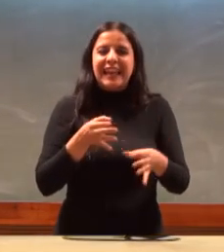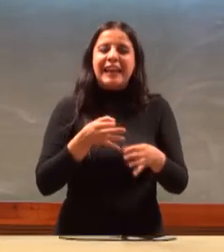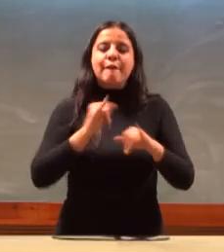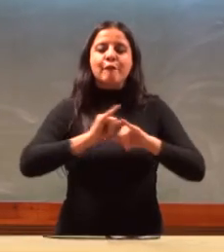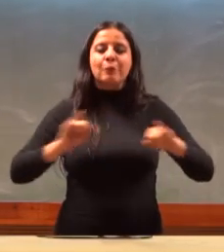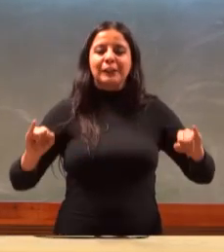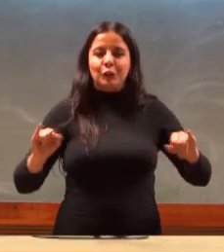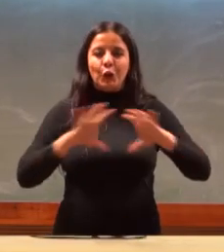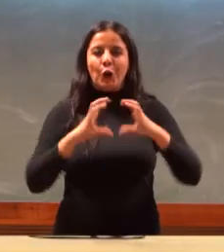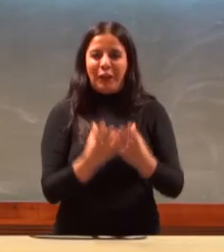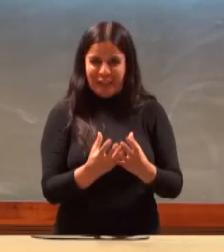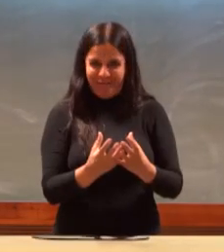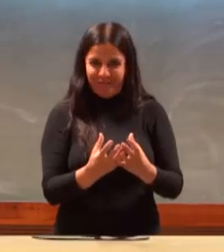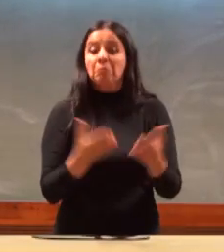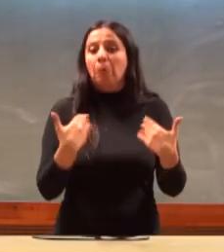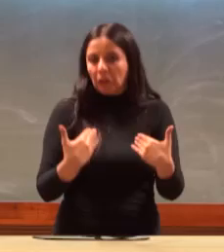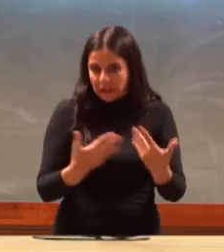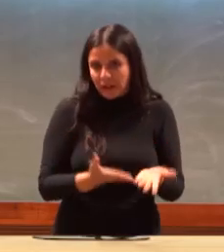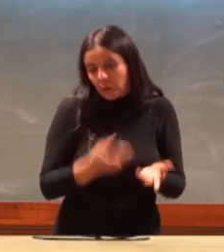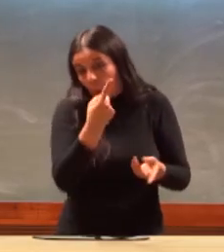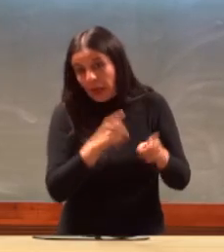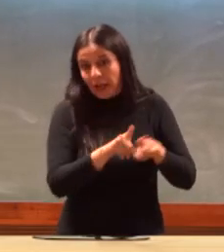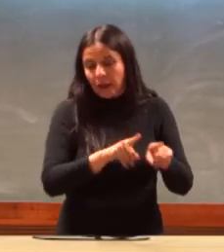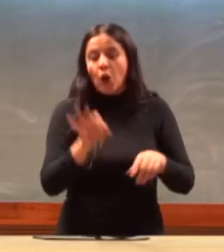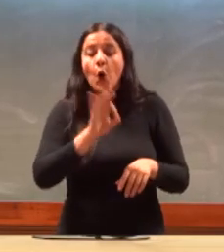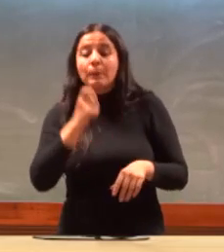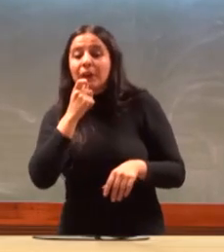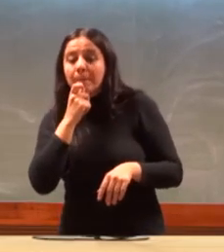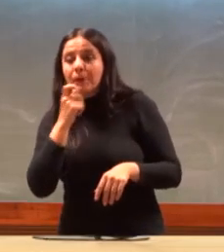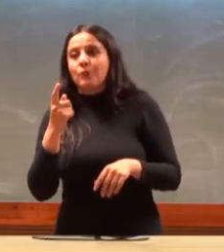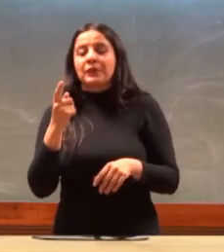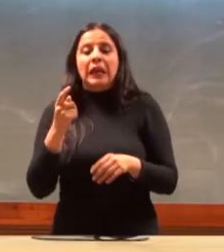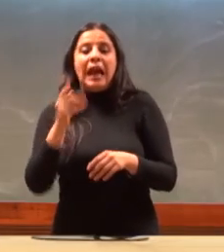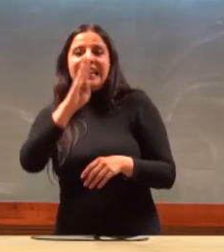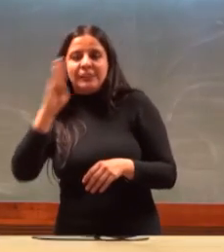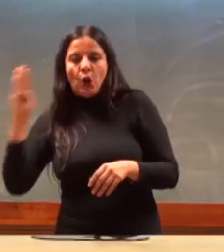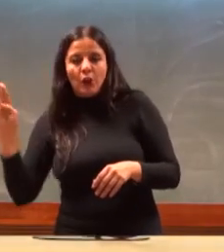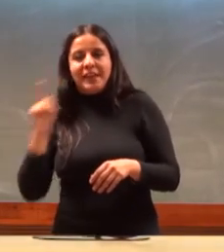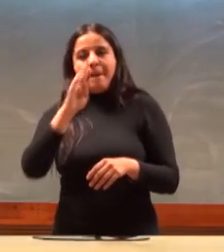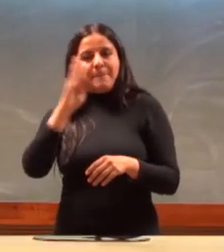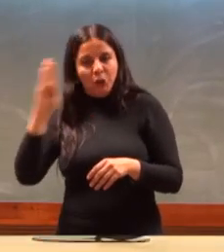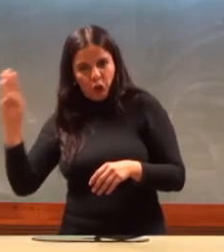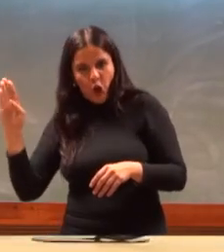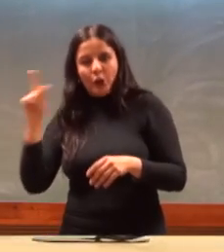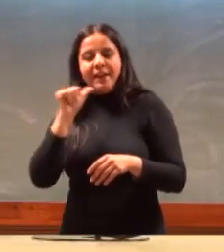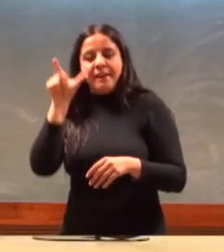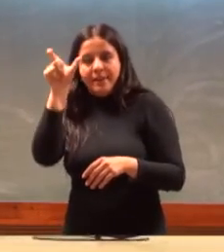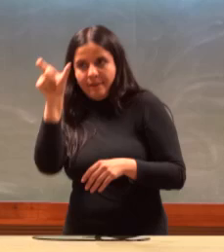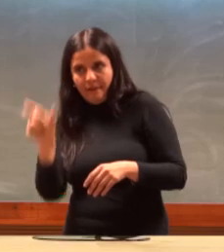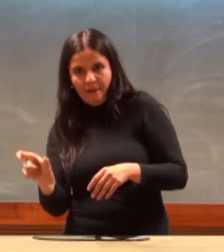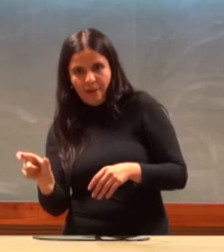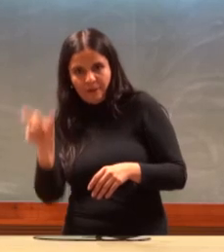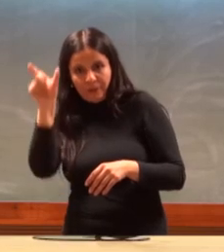o en escuelas como archivología bibliotecología y Antropología podrí podríamos hacer carreras sobre conservación o museología